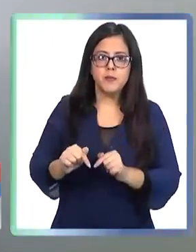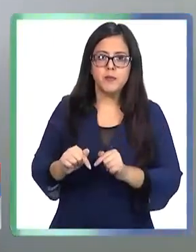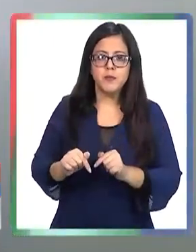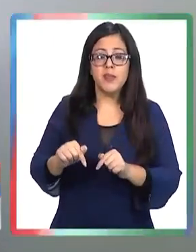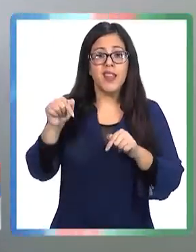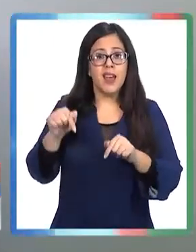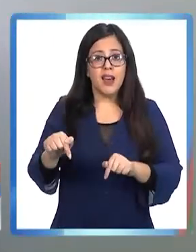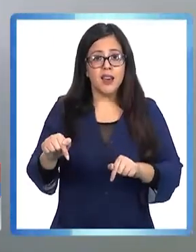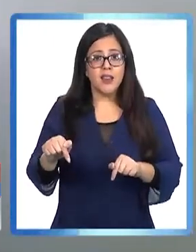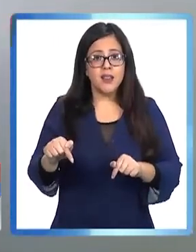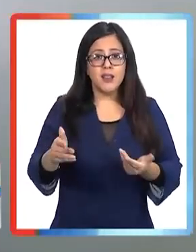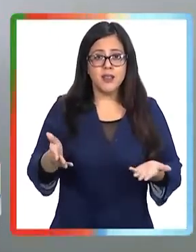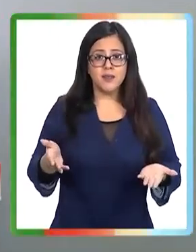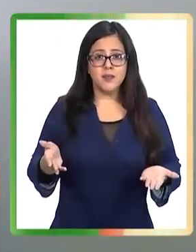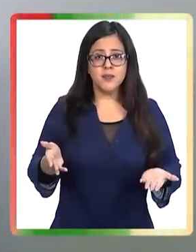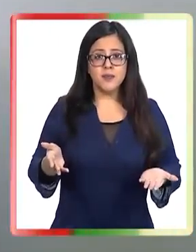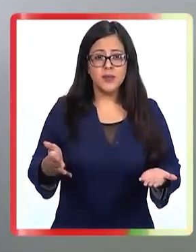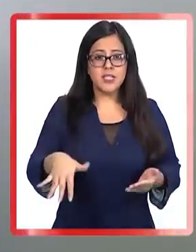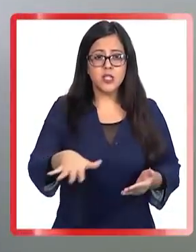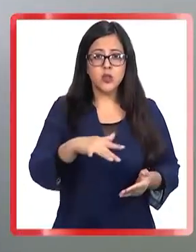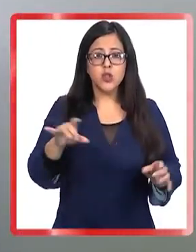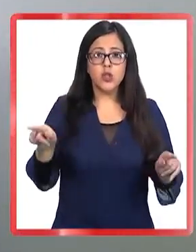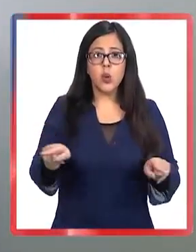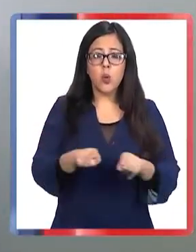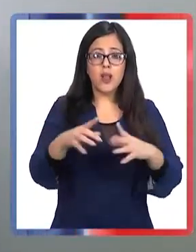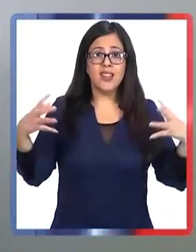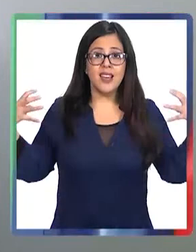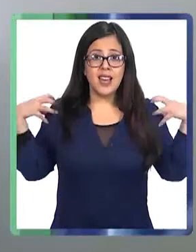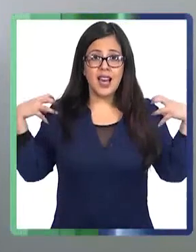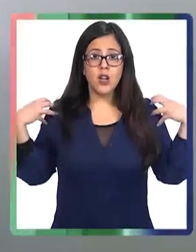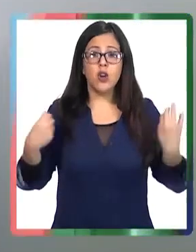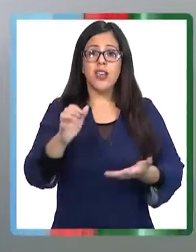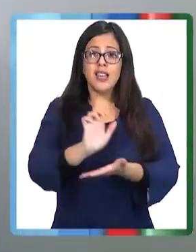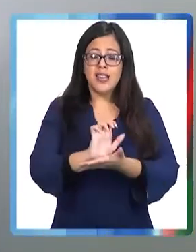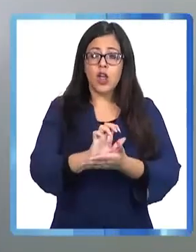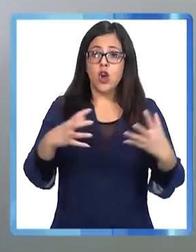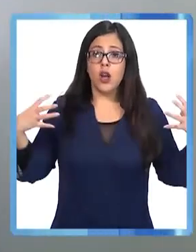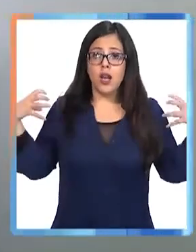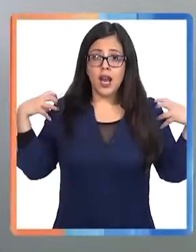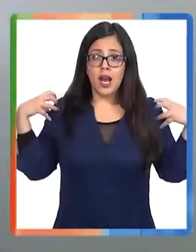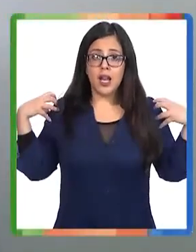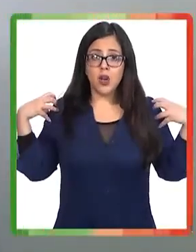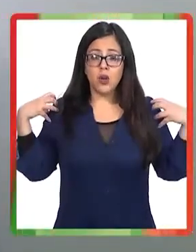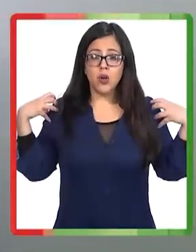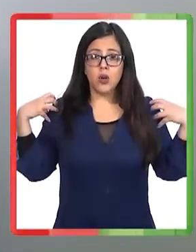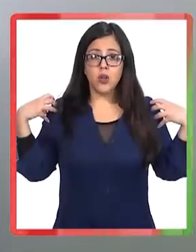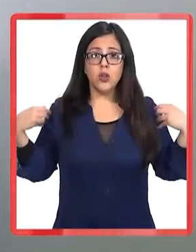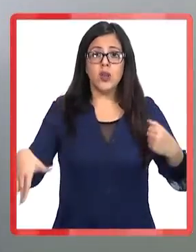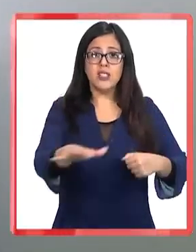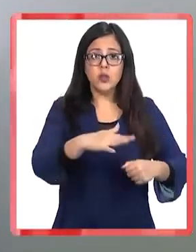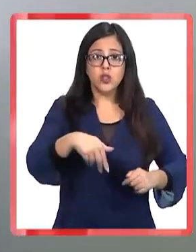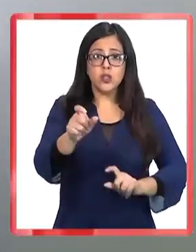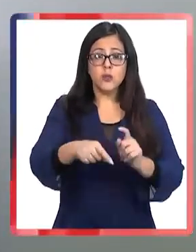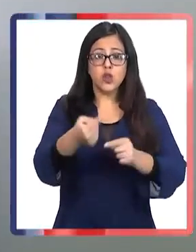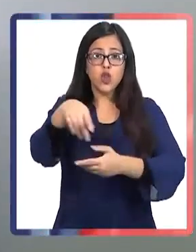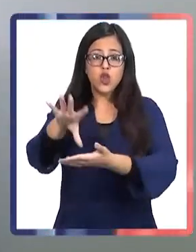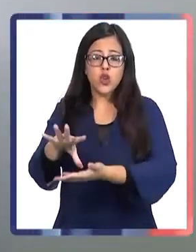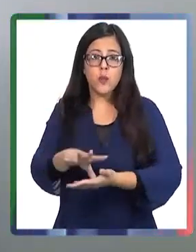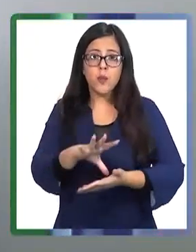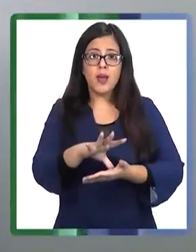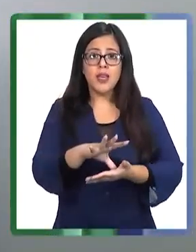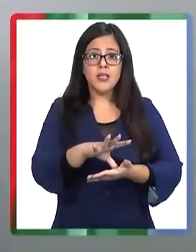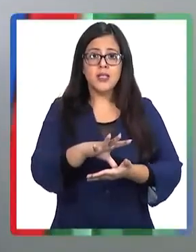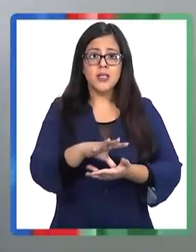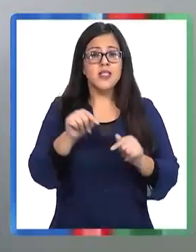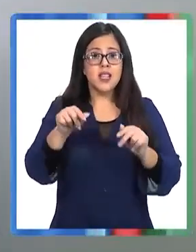Creo que el hecho de hacernos cargo, o que el Estado se haga cargo de un fenómeno extranjero, que